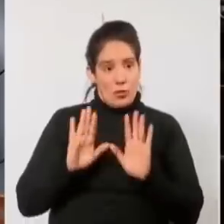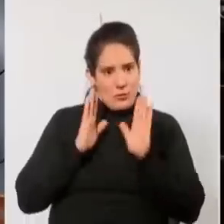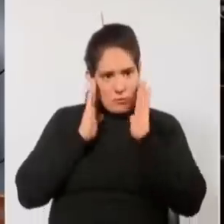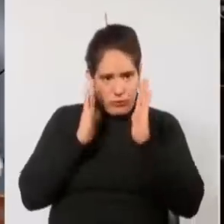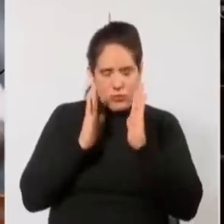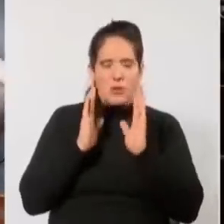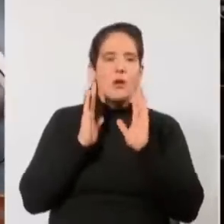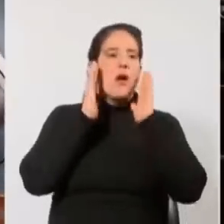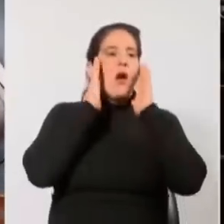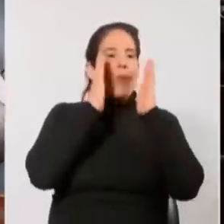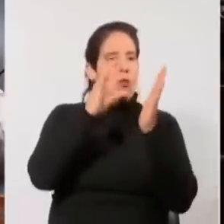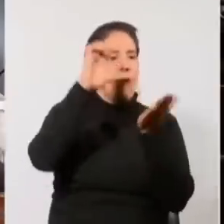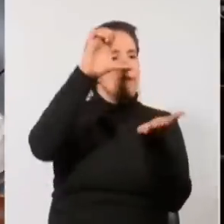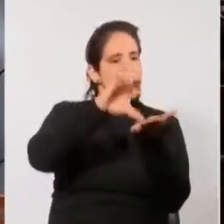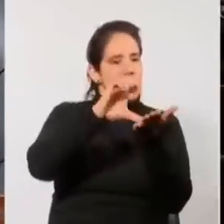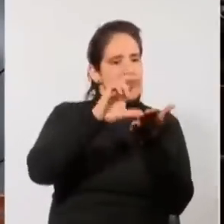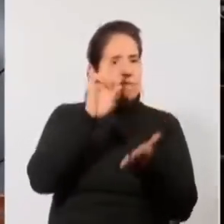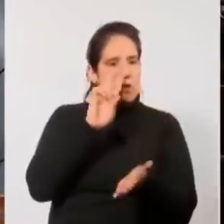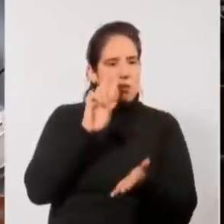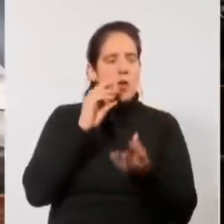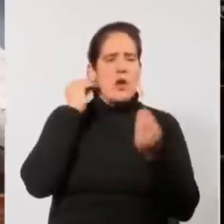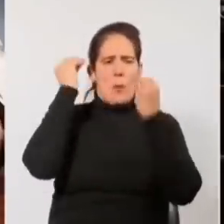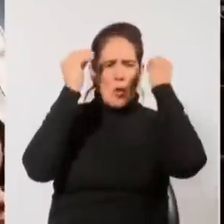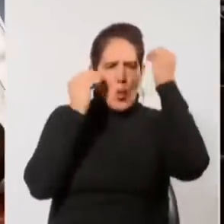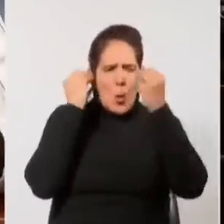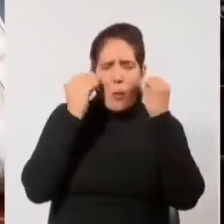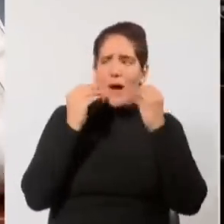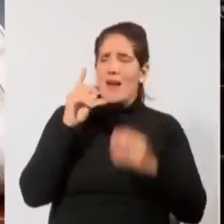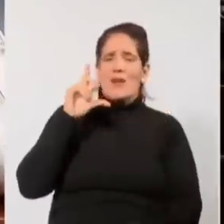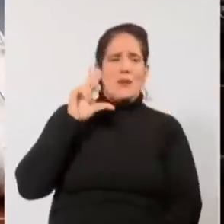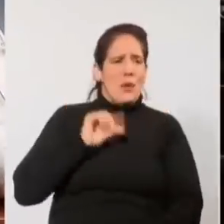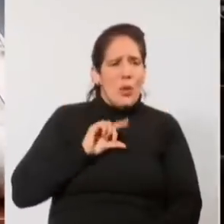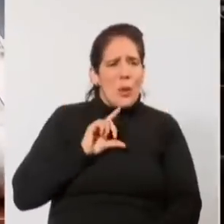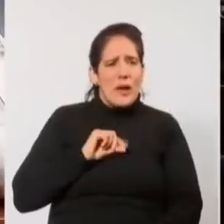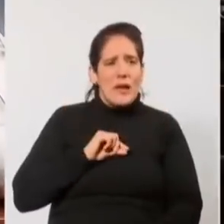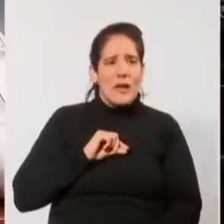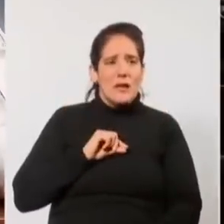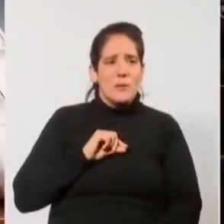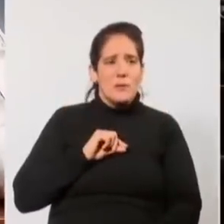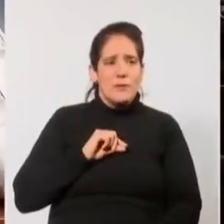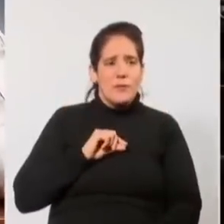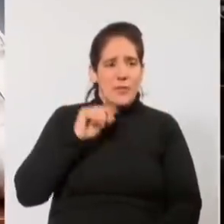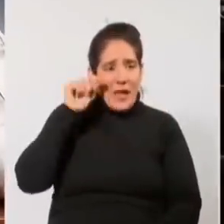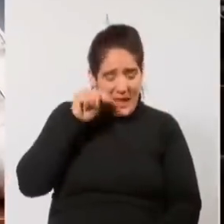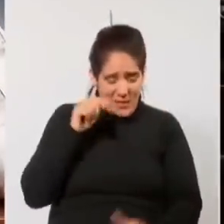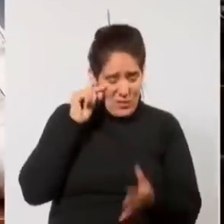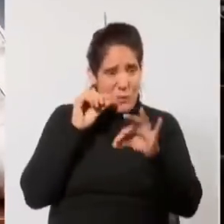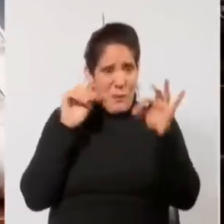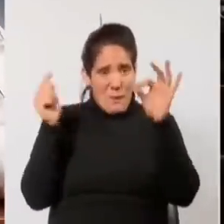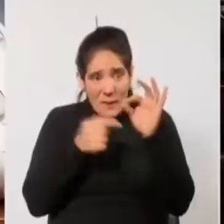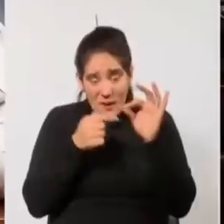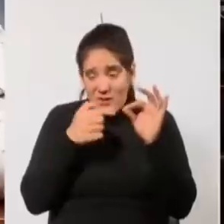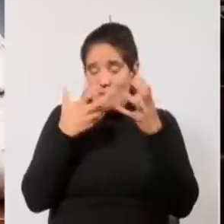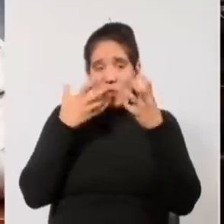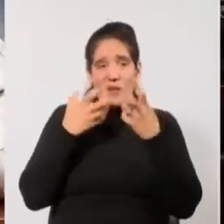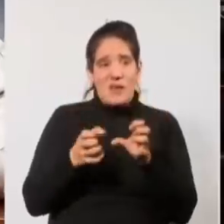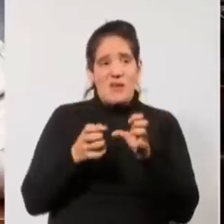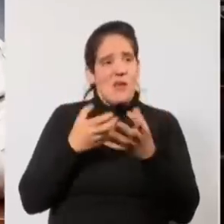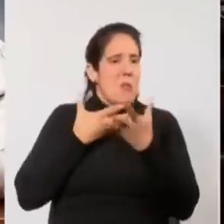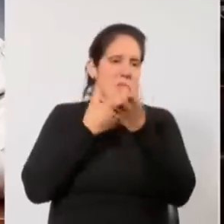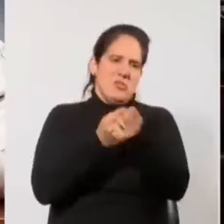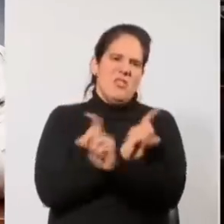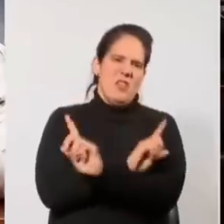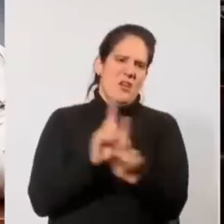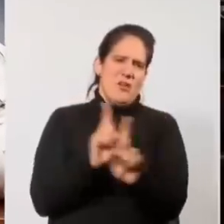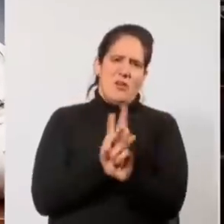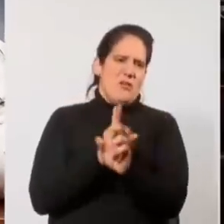preocupa, Venezuela nos duele. Este camino que hoy esta moción intentó ser un aporte,